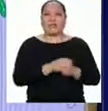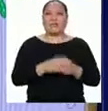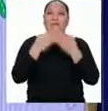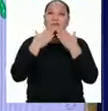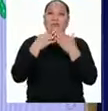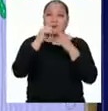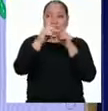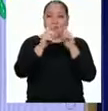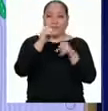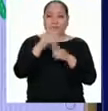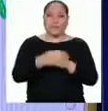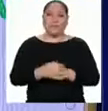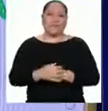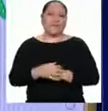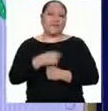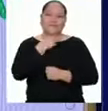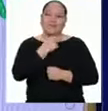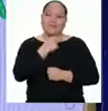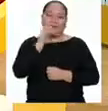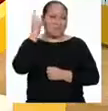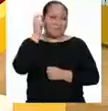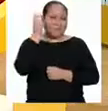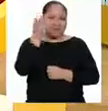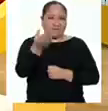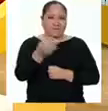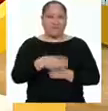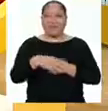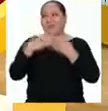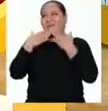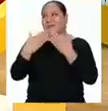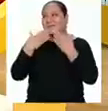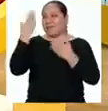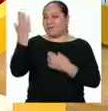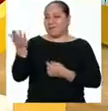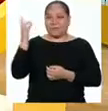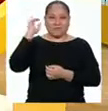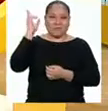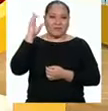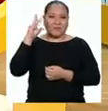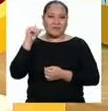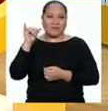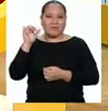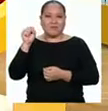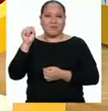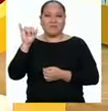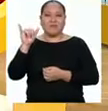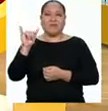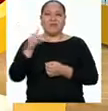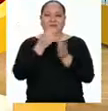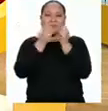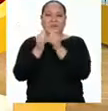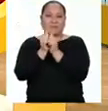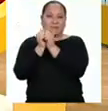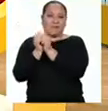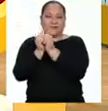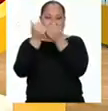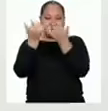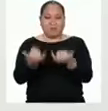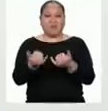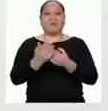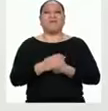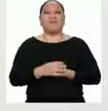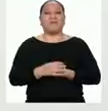sus preguntas. Nos encanta escucharlos. Y gracias a usted, profesora Daisy, por haber compartido con nosotros el día de